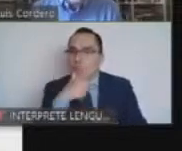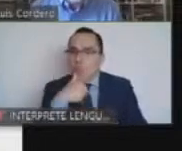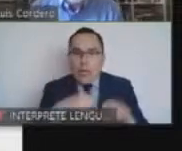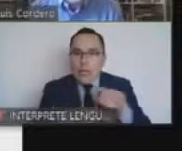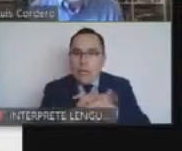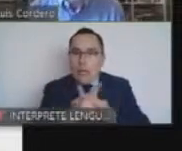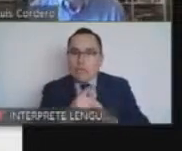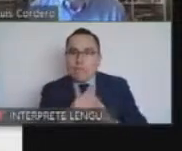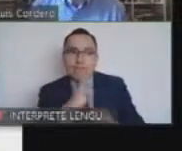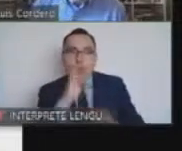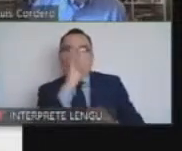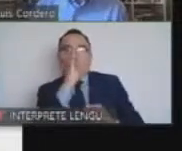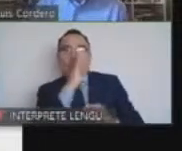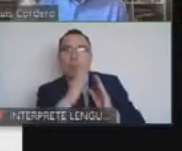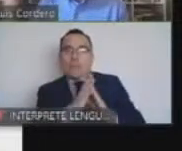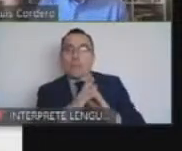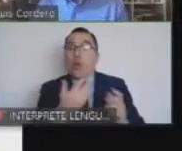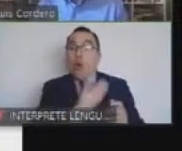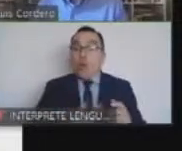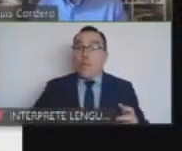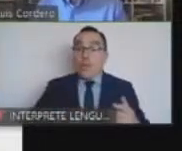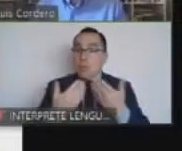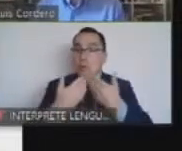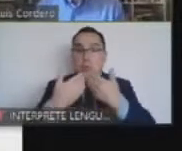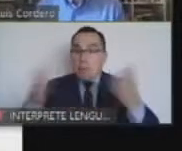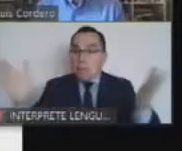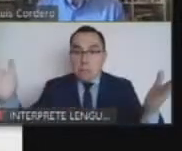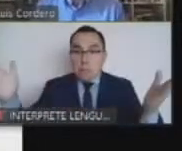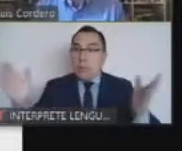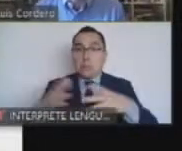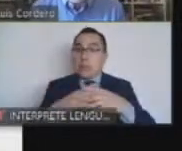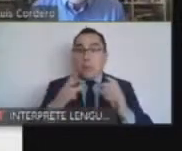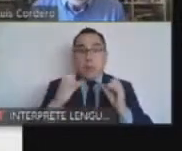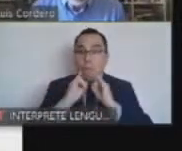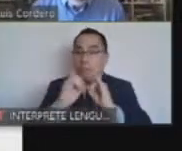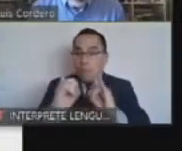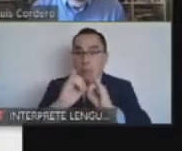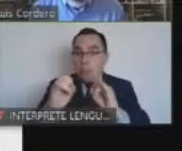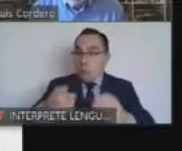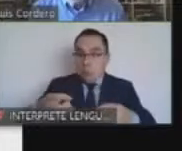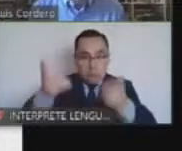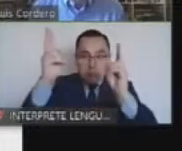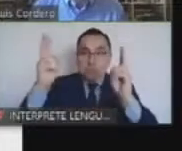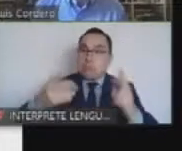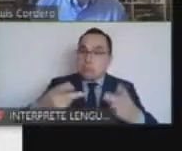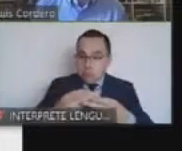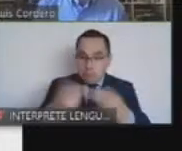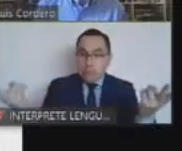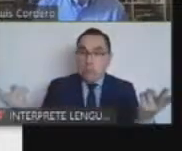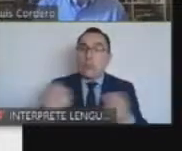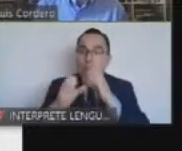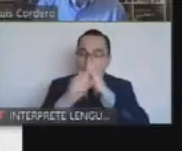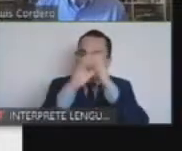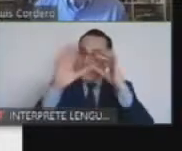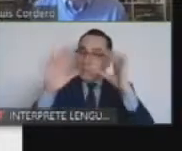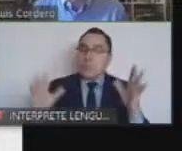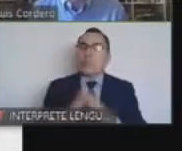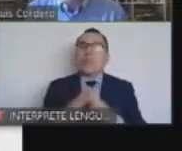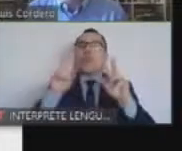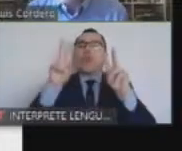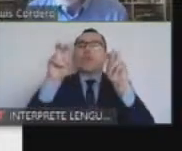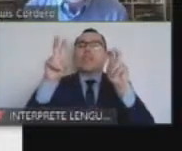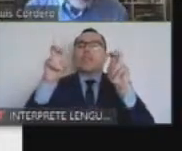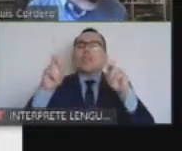de gobierno abierto, que de alguna u otra manera están vinculadas a transparencia, ¿no? En los temas de